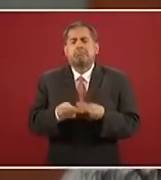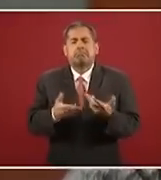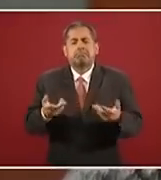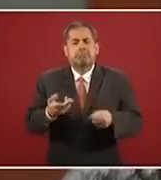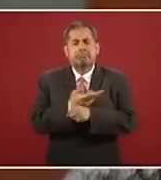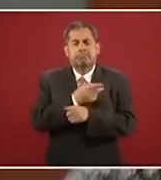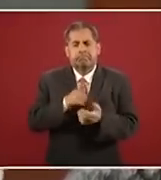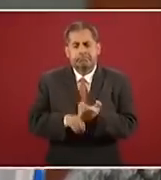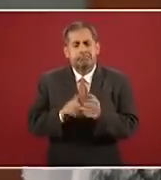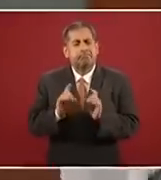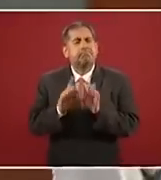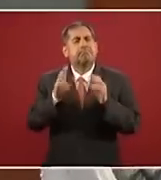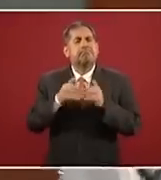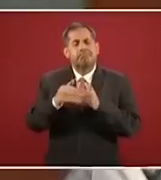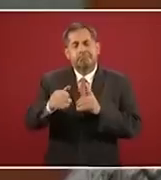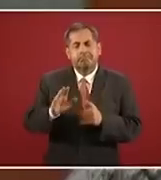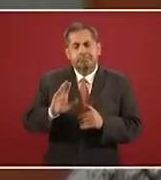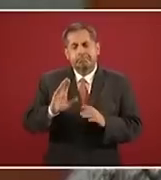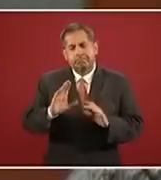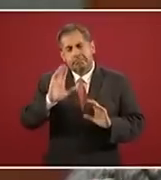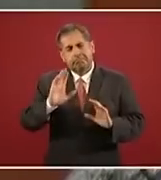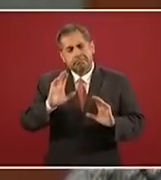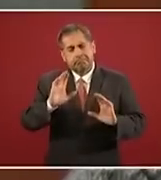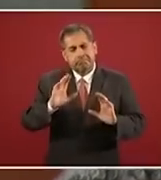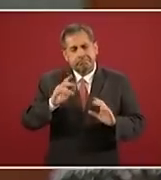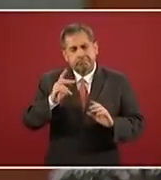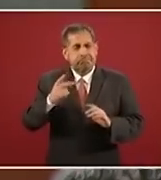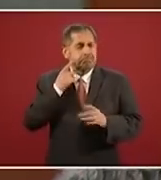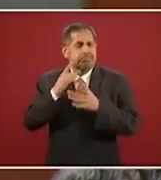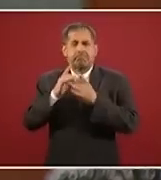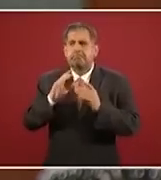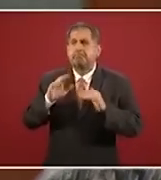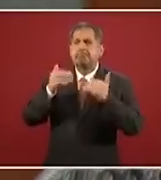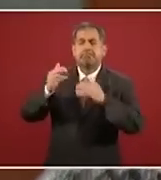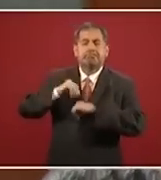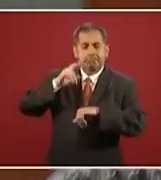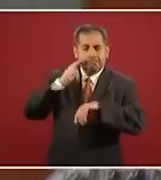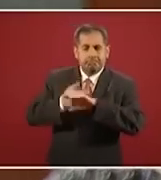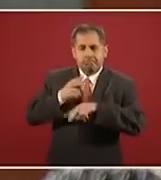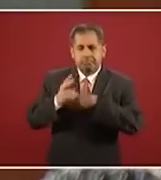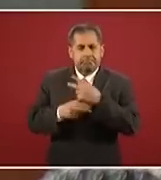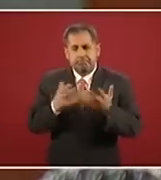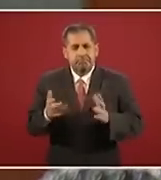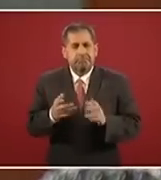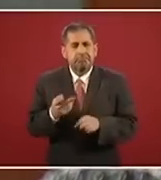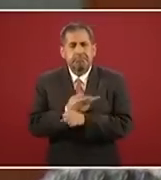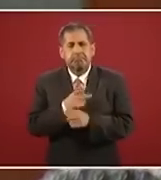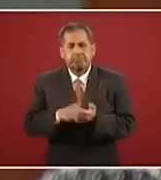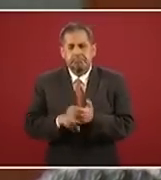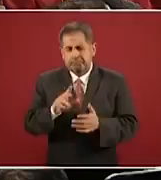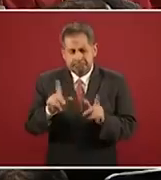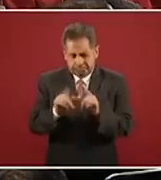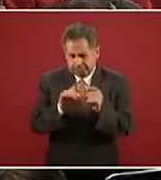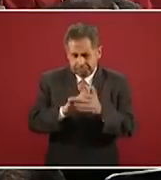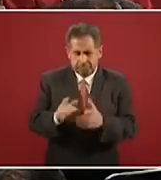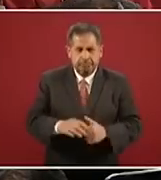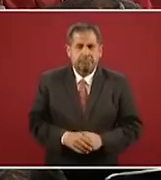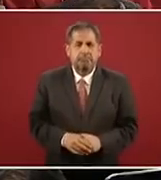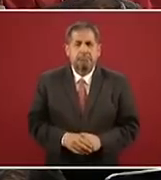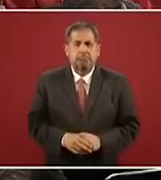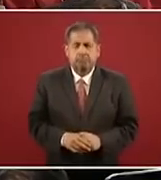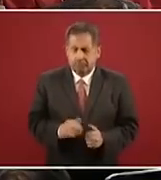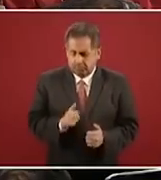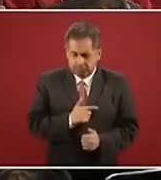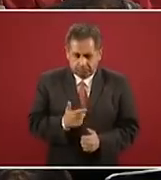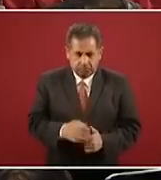pueda suceder que pecó que prevee usted señor canciller esa política exterior que se va a actuar en el caso de bolivia gracias sí con mucho